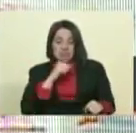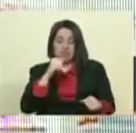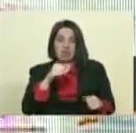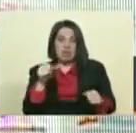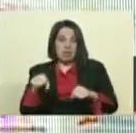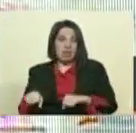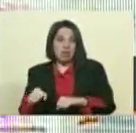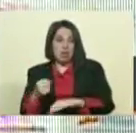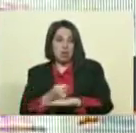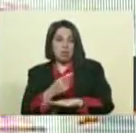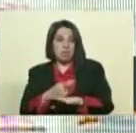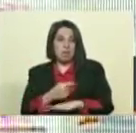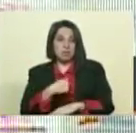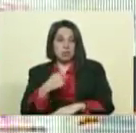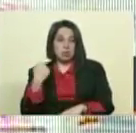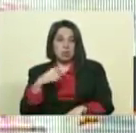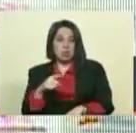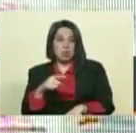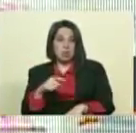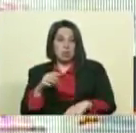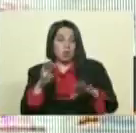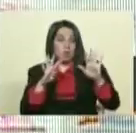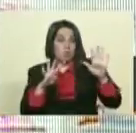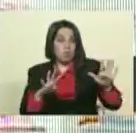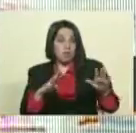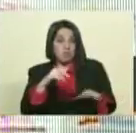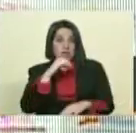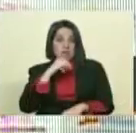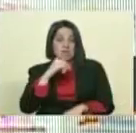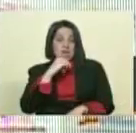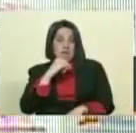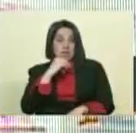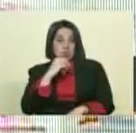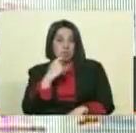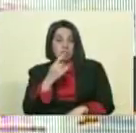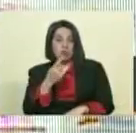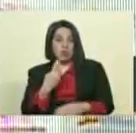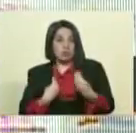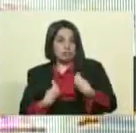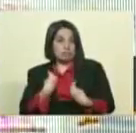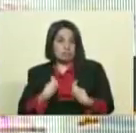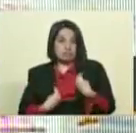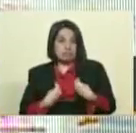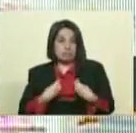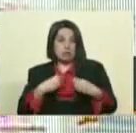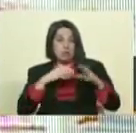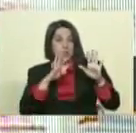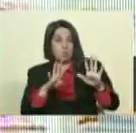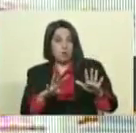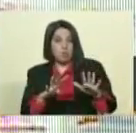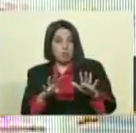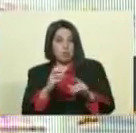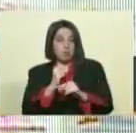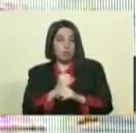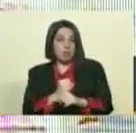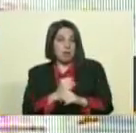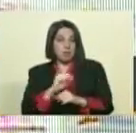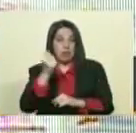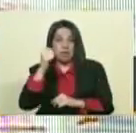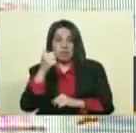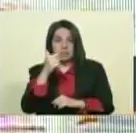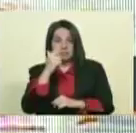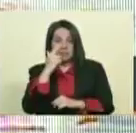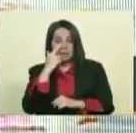digo con preocupación porque tengo 9 nietos y nietas. Entre Silvia y yo tenemos 9 y estamos esperando la décima nieta.